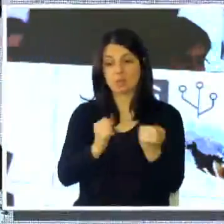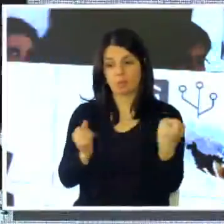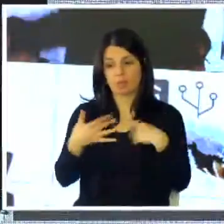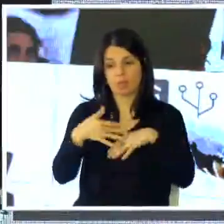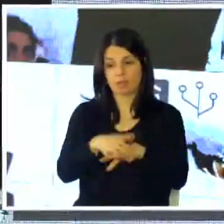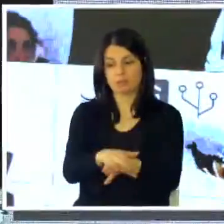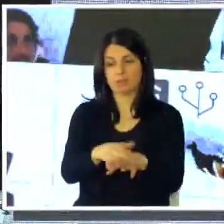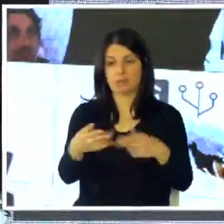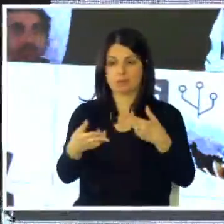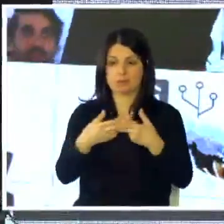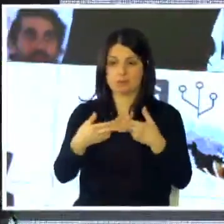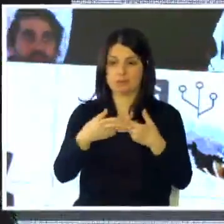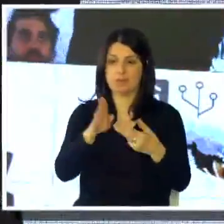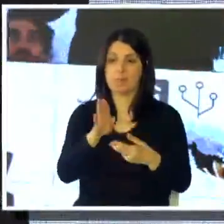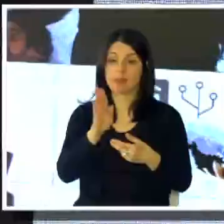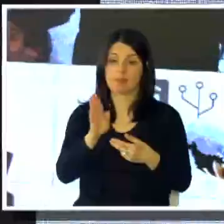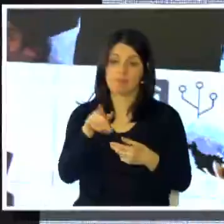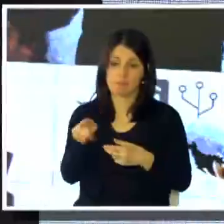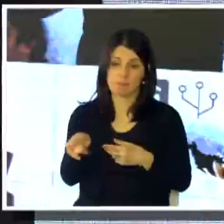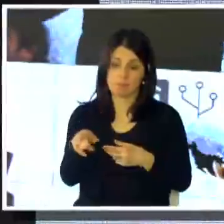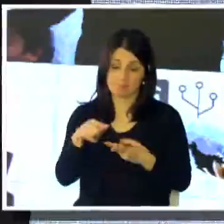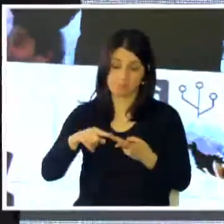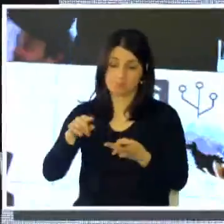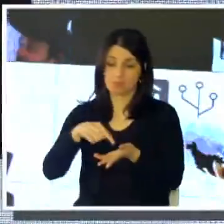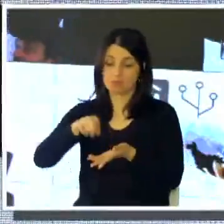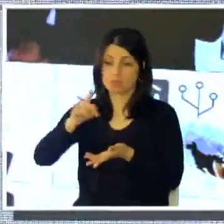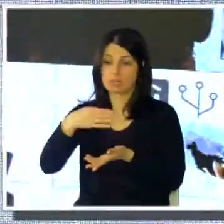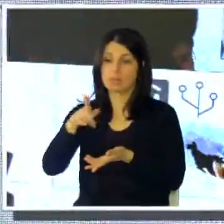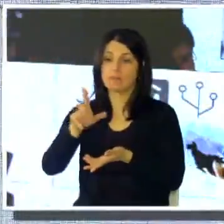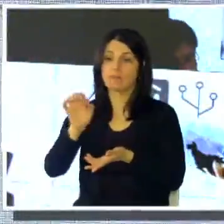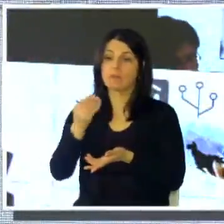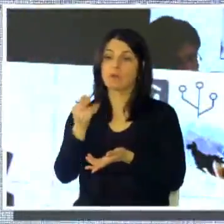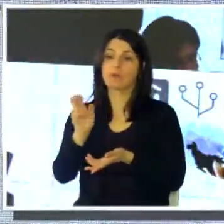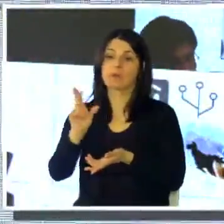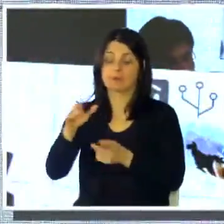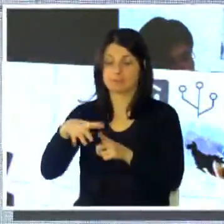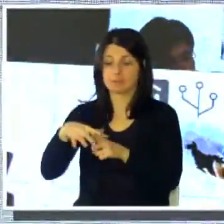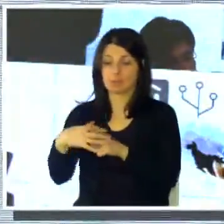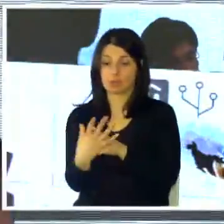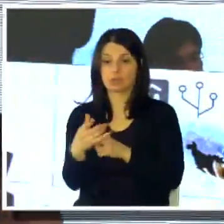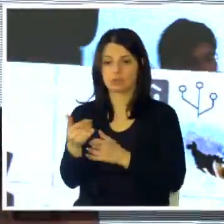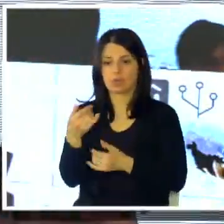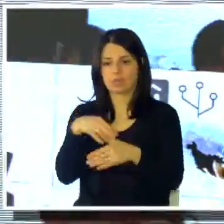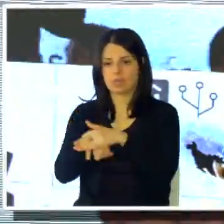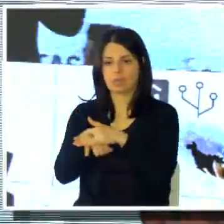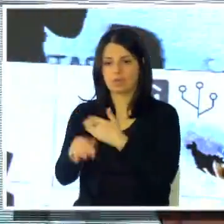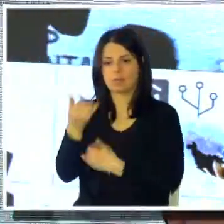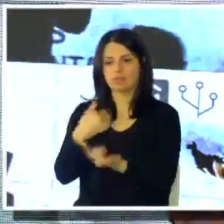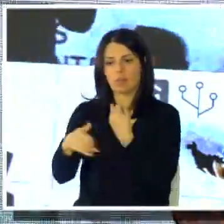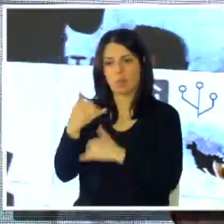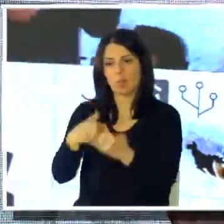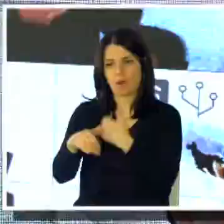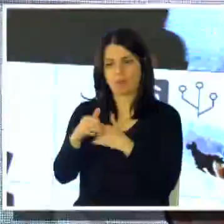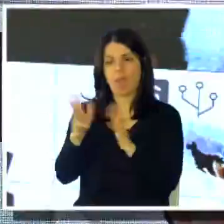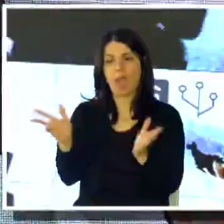plataforma. Luego hay componentes centrales, como el broker de contexto, donde se guarda la información, el estatus